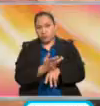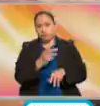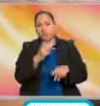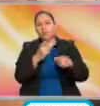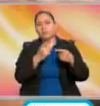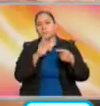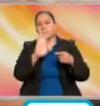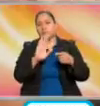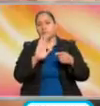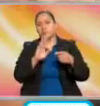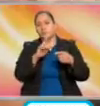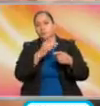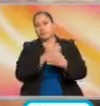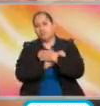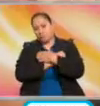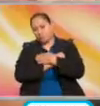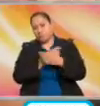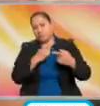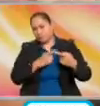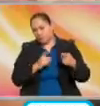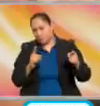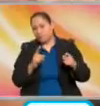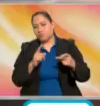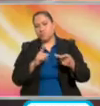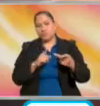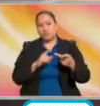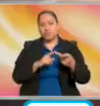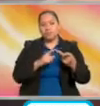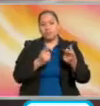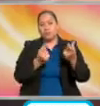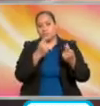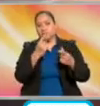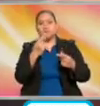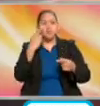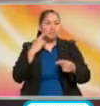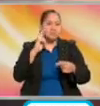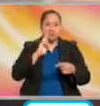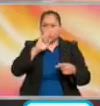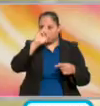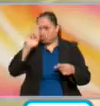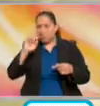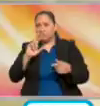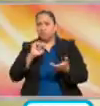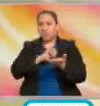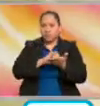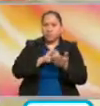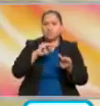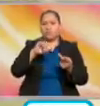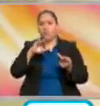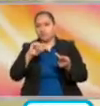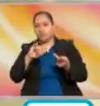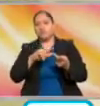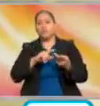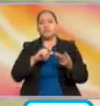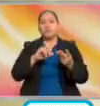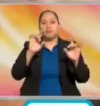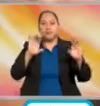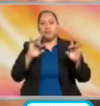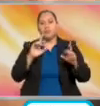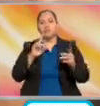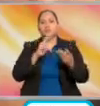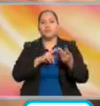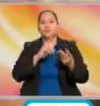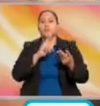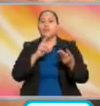con un nivel educativo diferente, no son zonas tan cosmopolitas como es Nueva York, Miami, Los Ángeles, Washington,